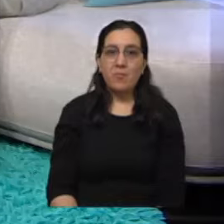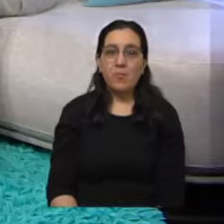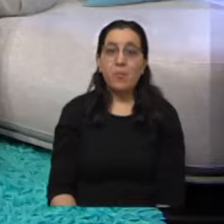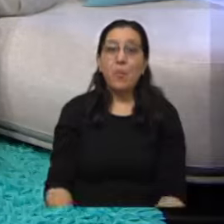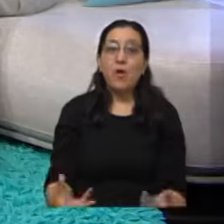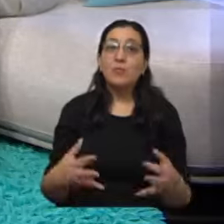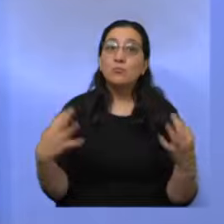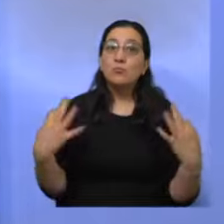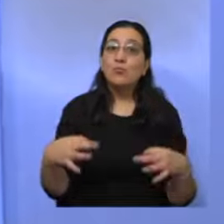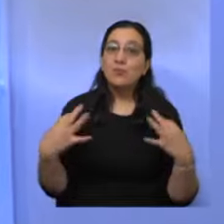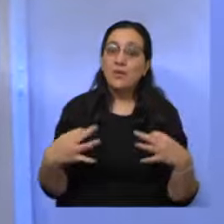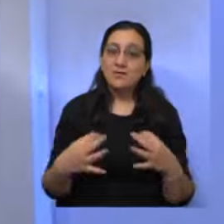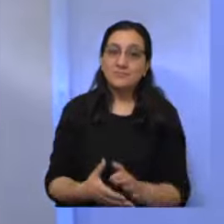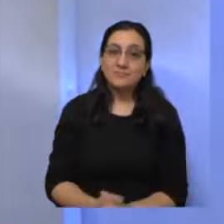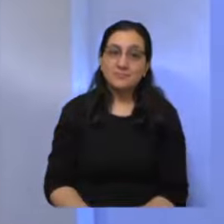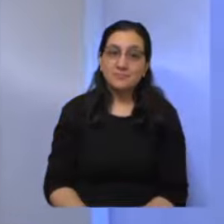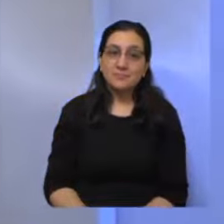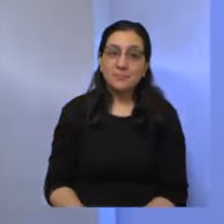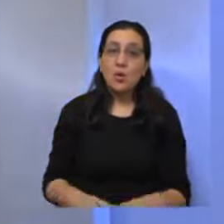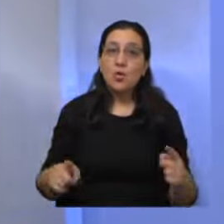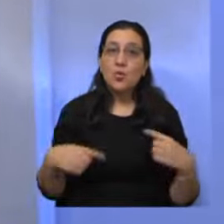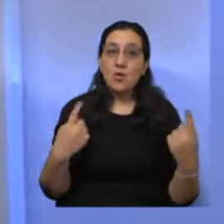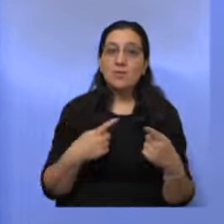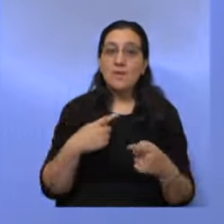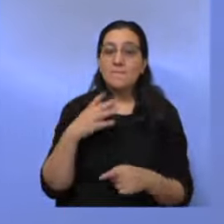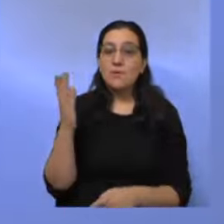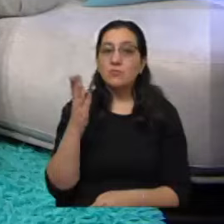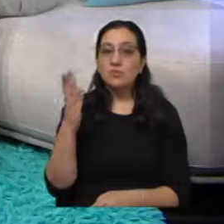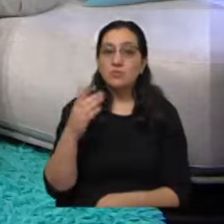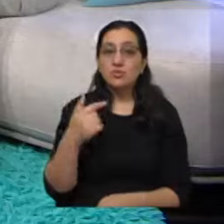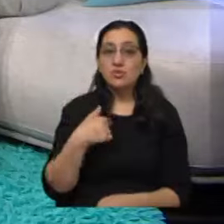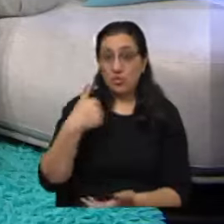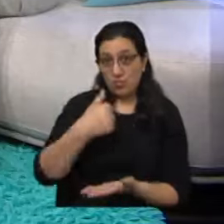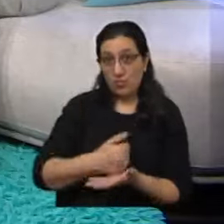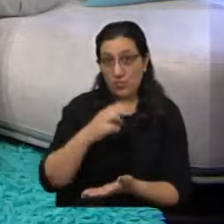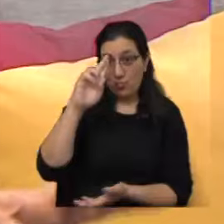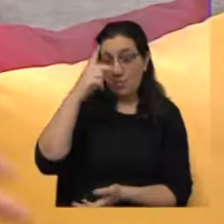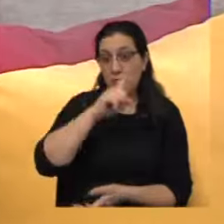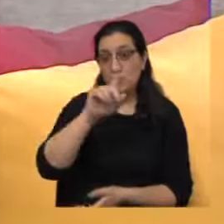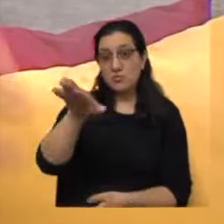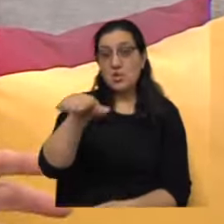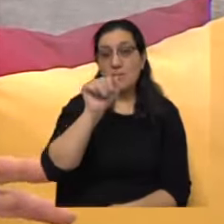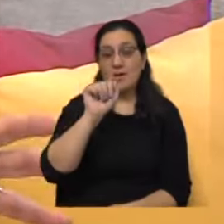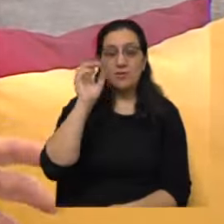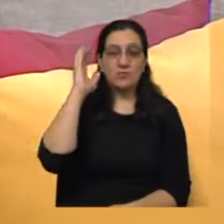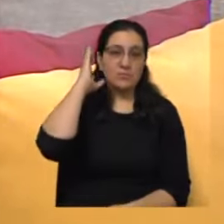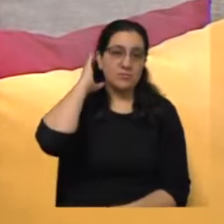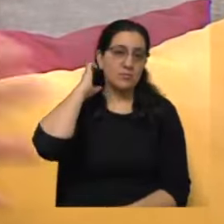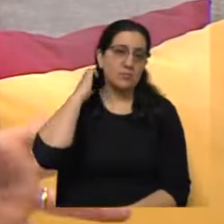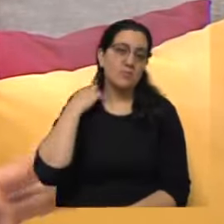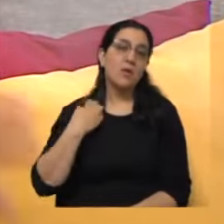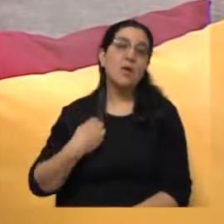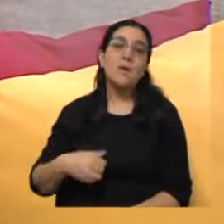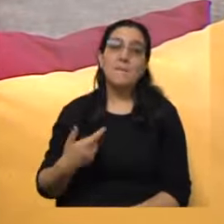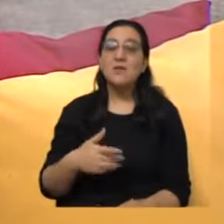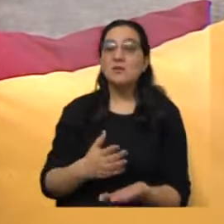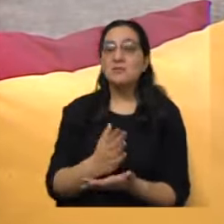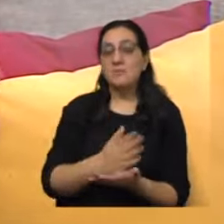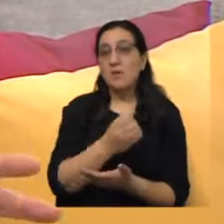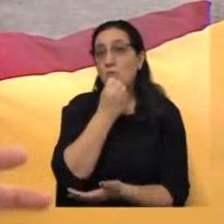Muy bien, señores y señores. Pero nuestra producción... Yo estuve en el país y no me convocaron. Igual desde el lugar donde uno puede acompañar, siempre está buenísimo. Sí.